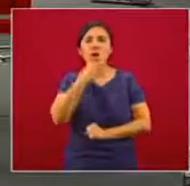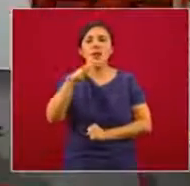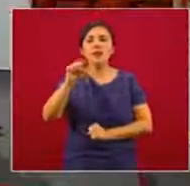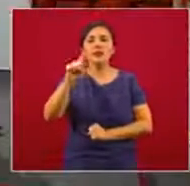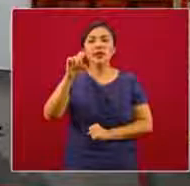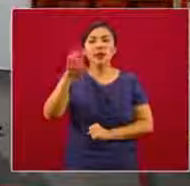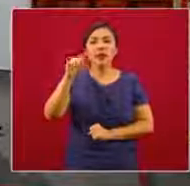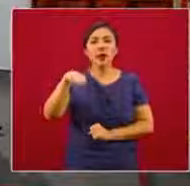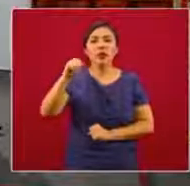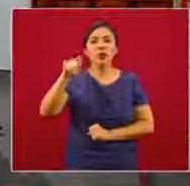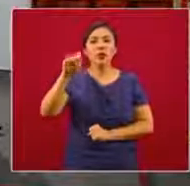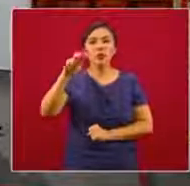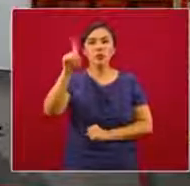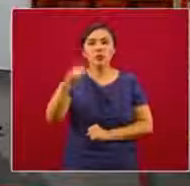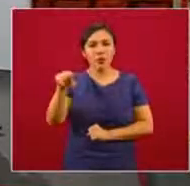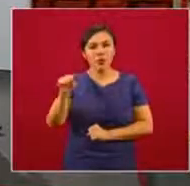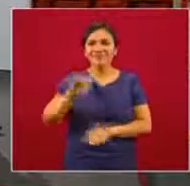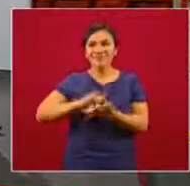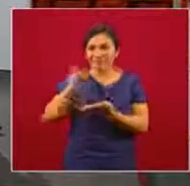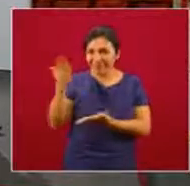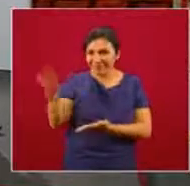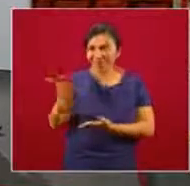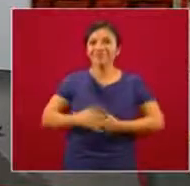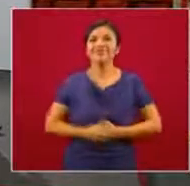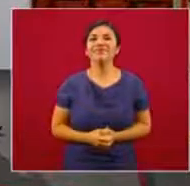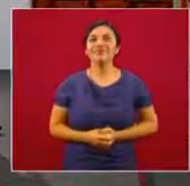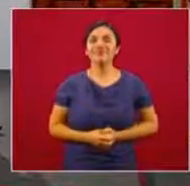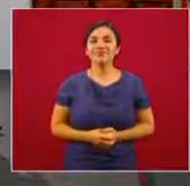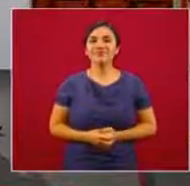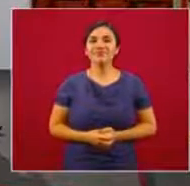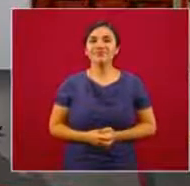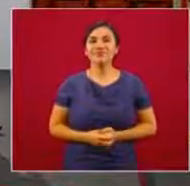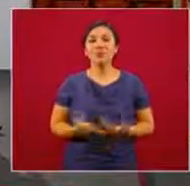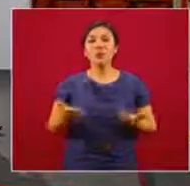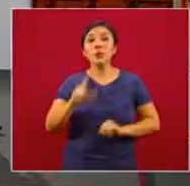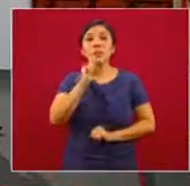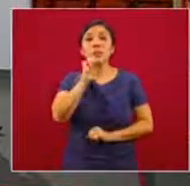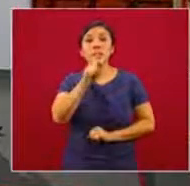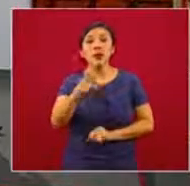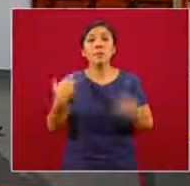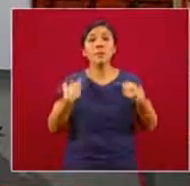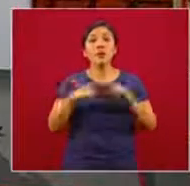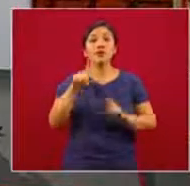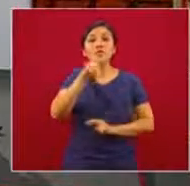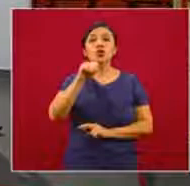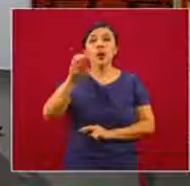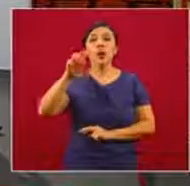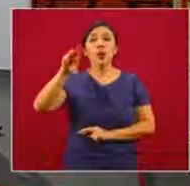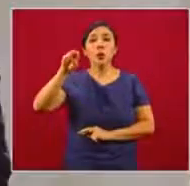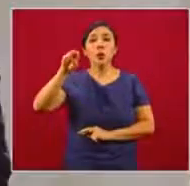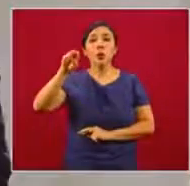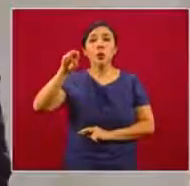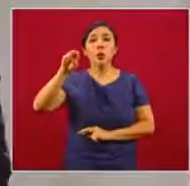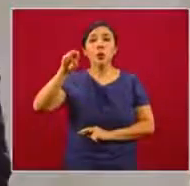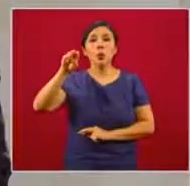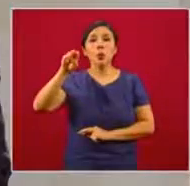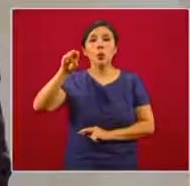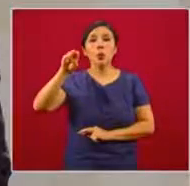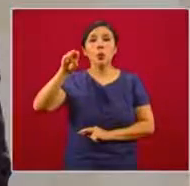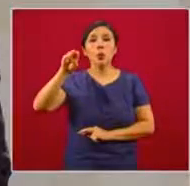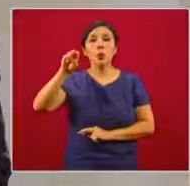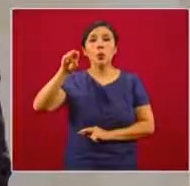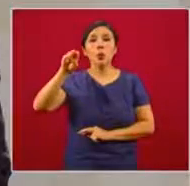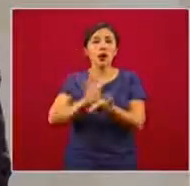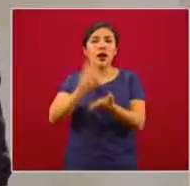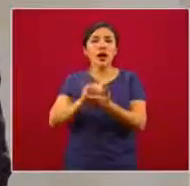Montezuma Barragán. Muchas gracias, secretario. Y también el maestro Zoe Robledo, quien es el director general